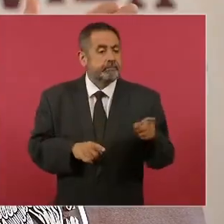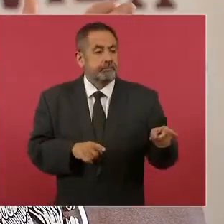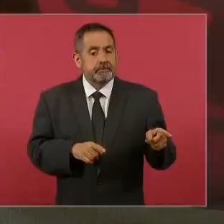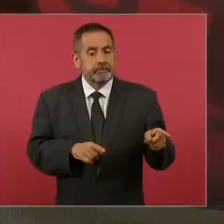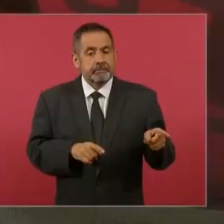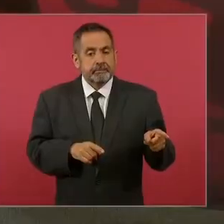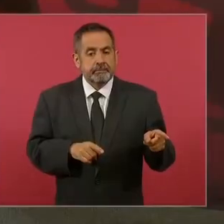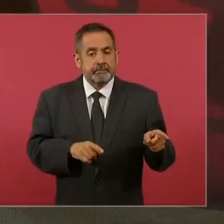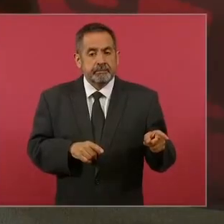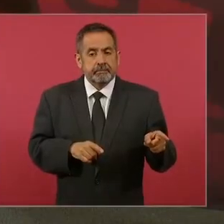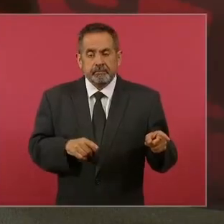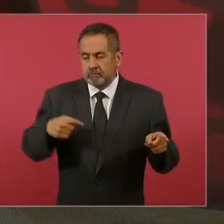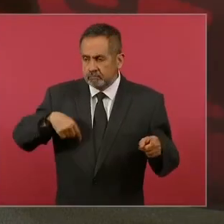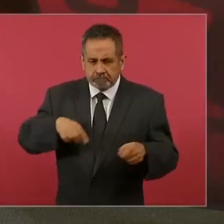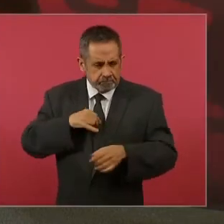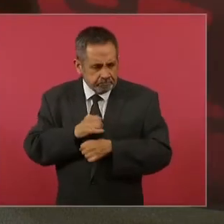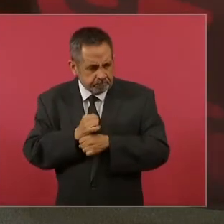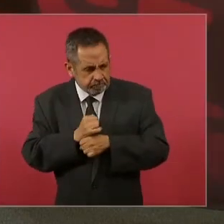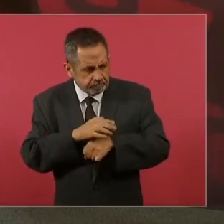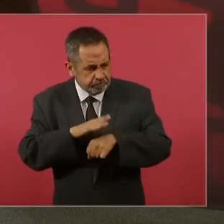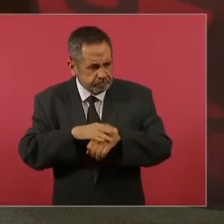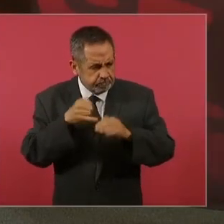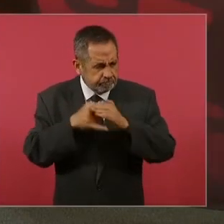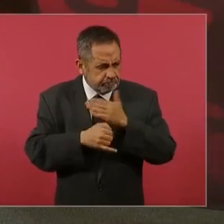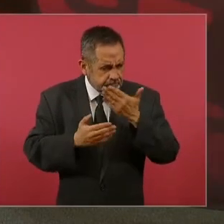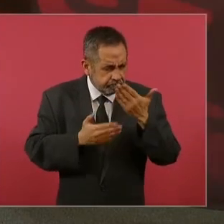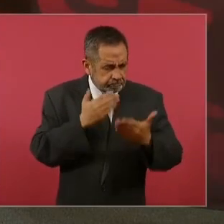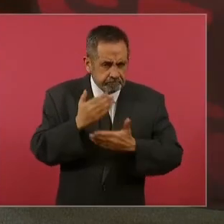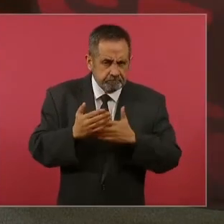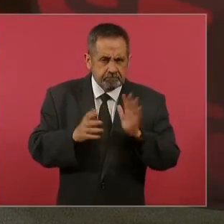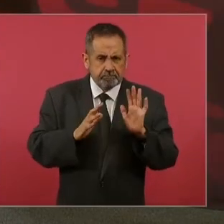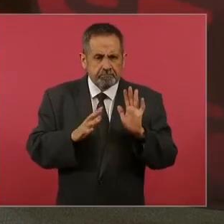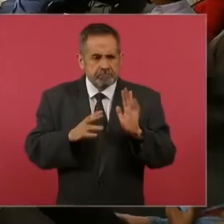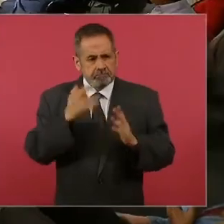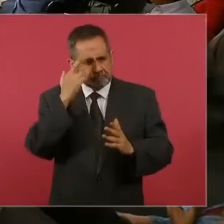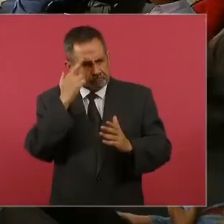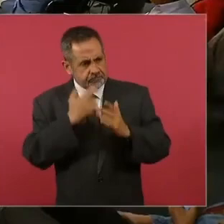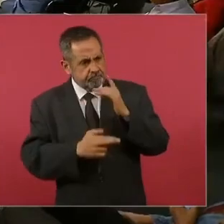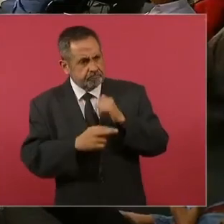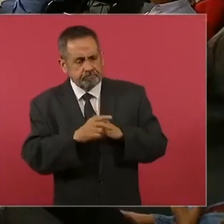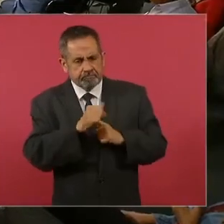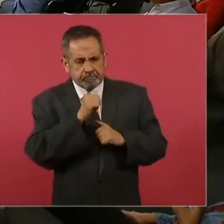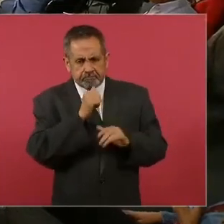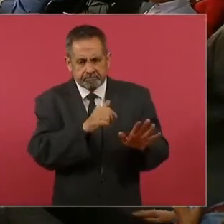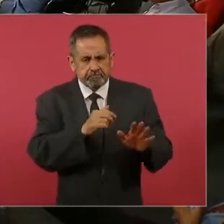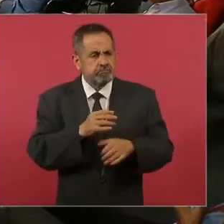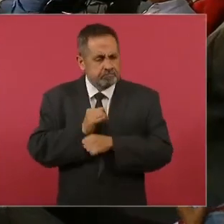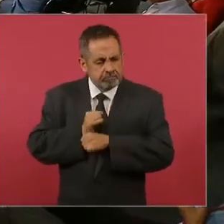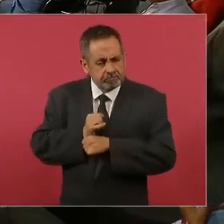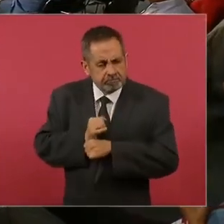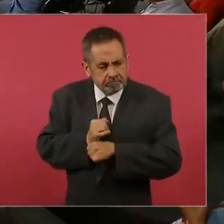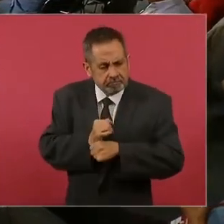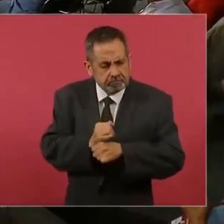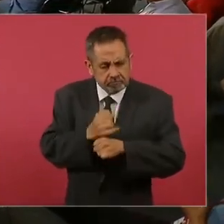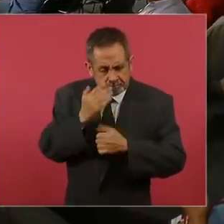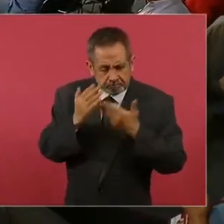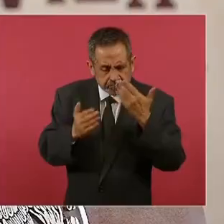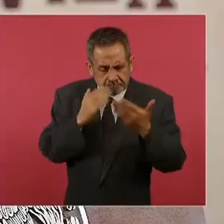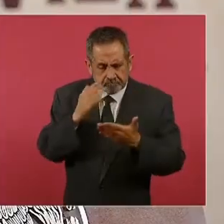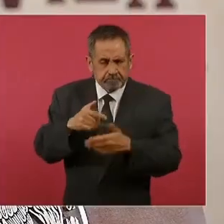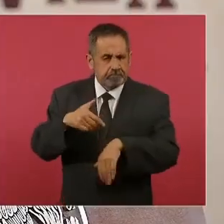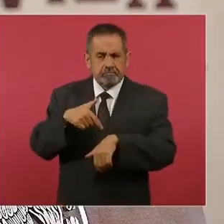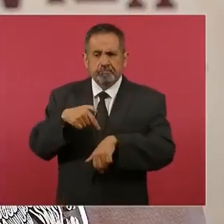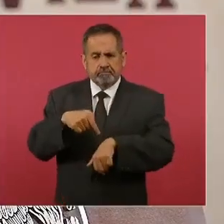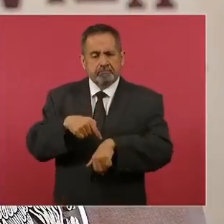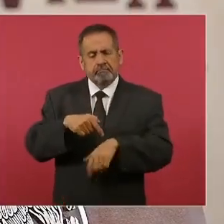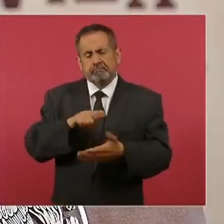prolongar sus facultades de investigación sin violar los derechos de los ciudadanos y apegándose a la ley.